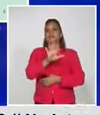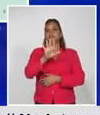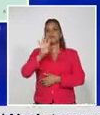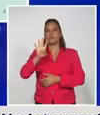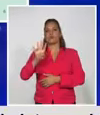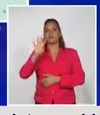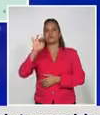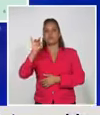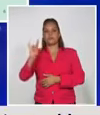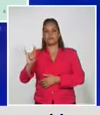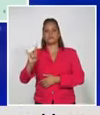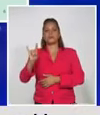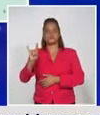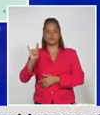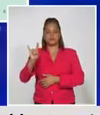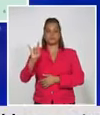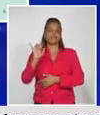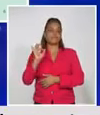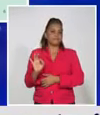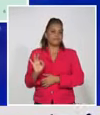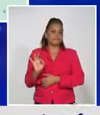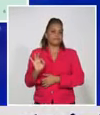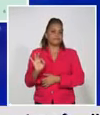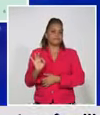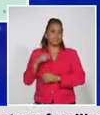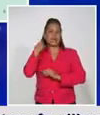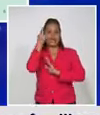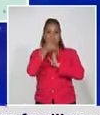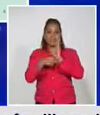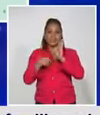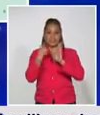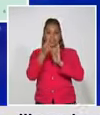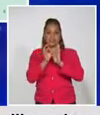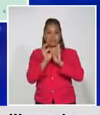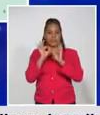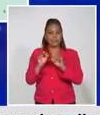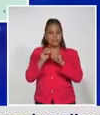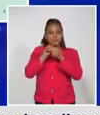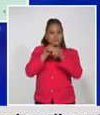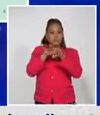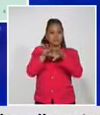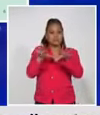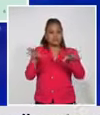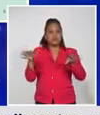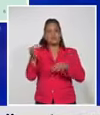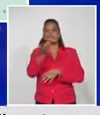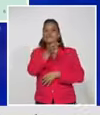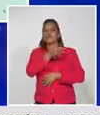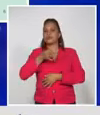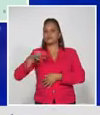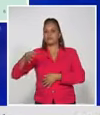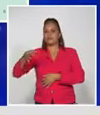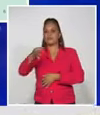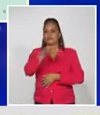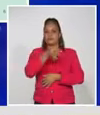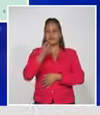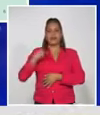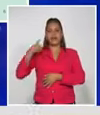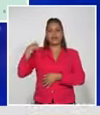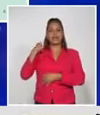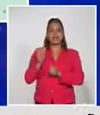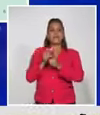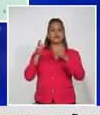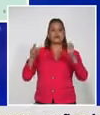549. Y, como ha sido característico, disperso en sus 15 municipios. Ayer el mayor número